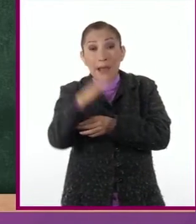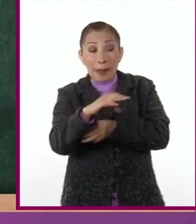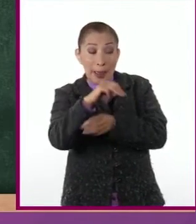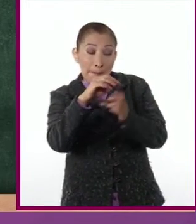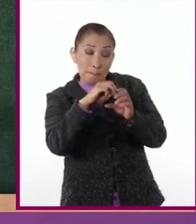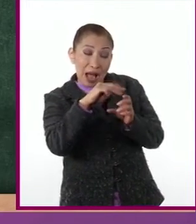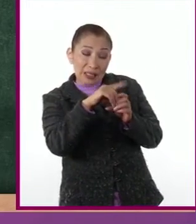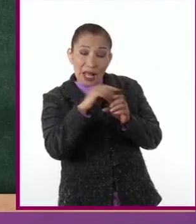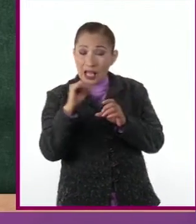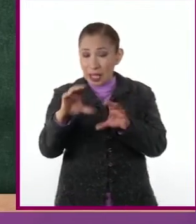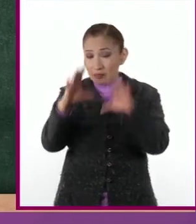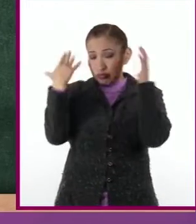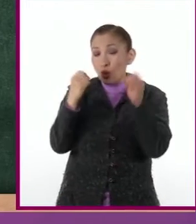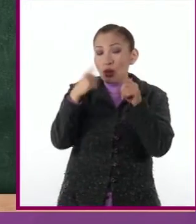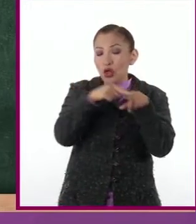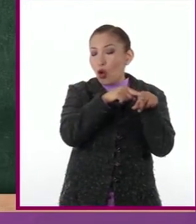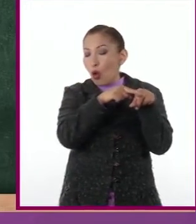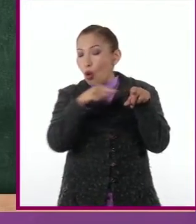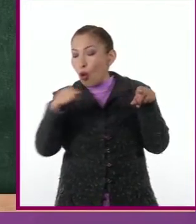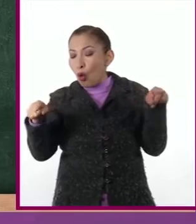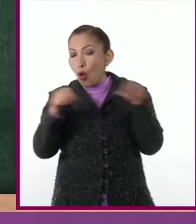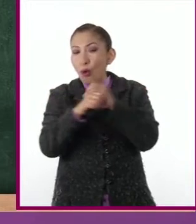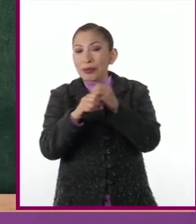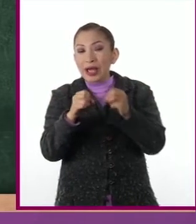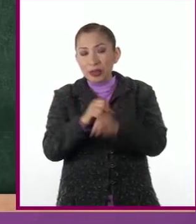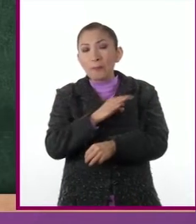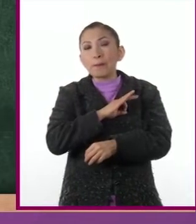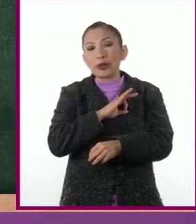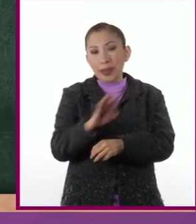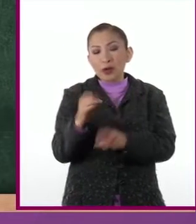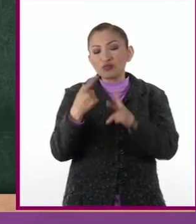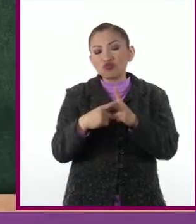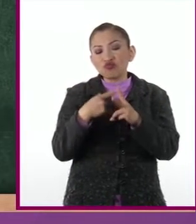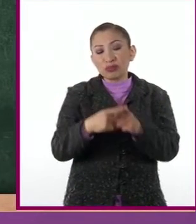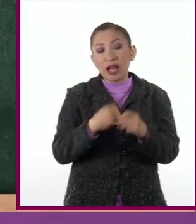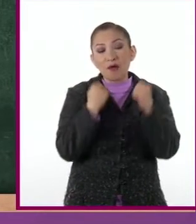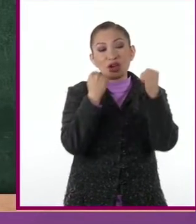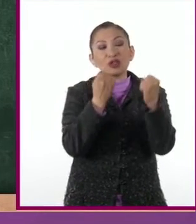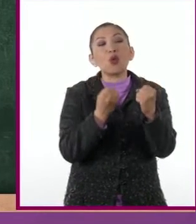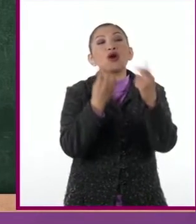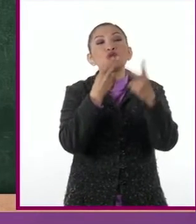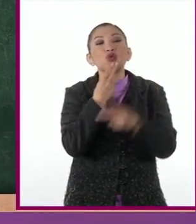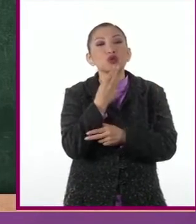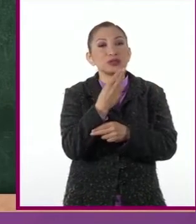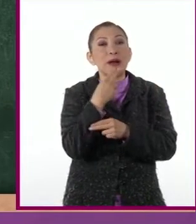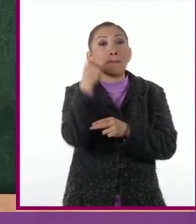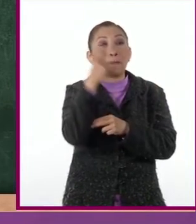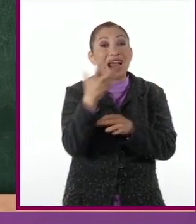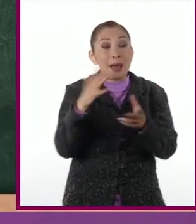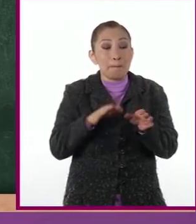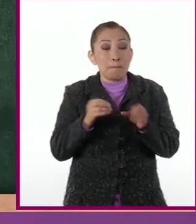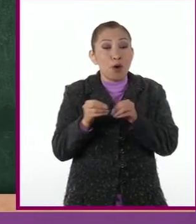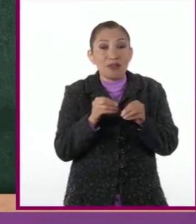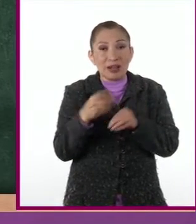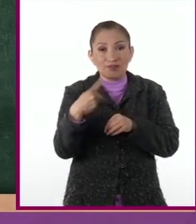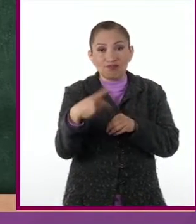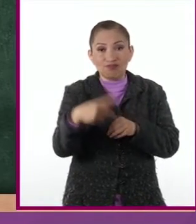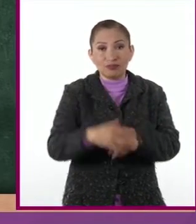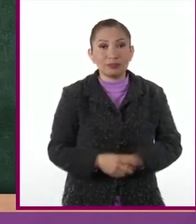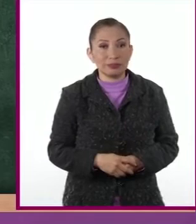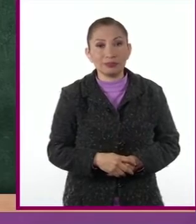masa y la aceleración de un cuerpo u objeto, es posible calcular la fuerza necesaria para producir su